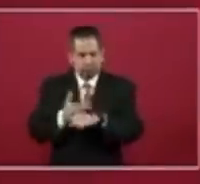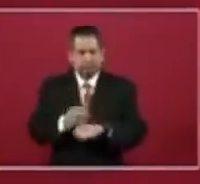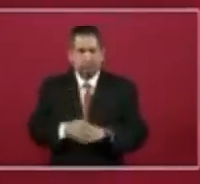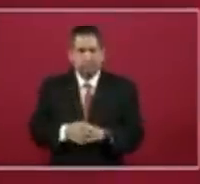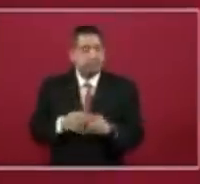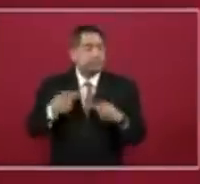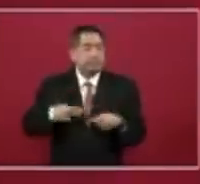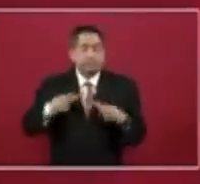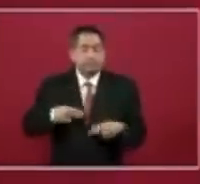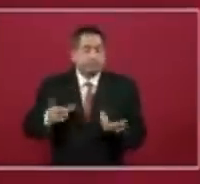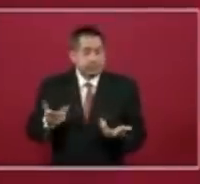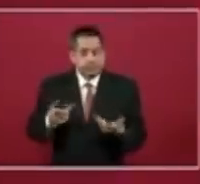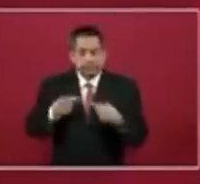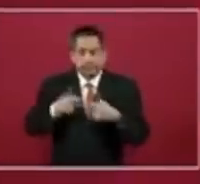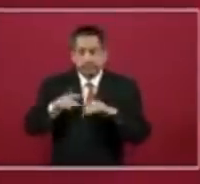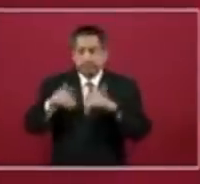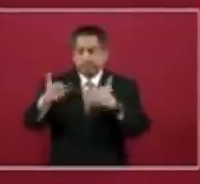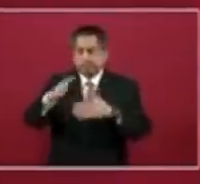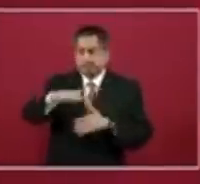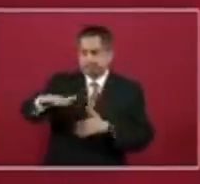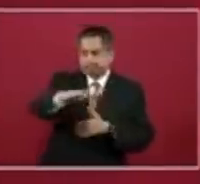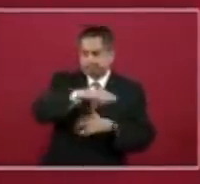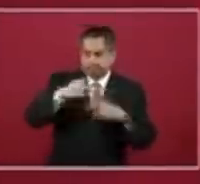Es la gente, es el pueblo.